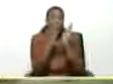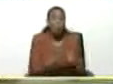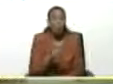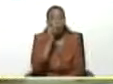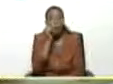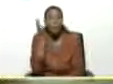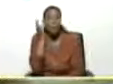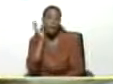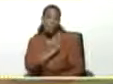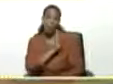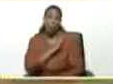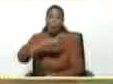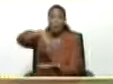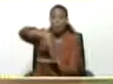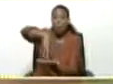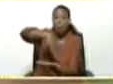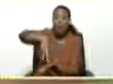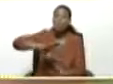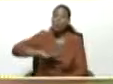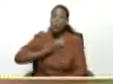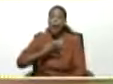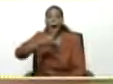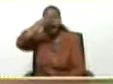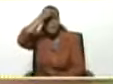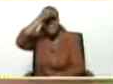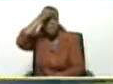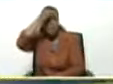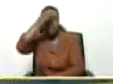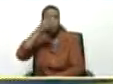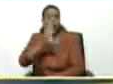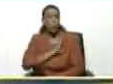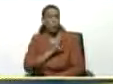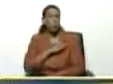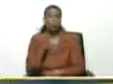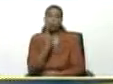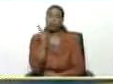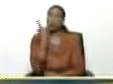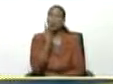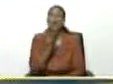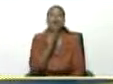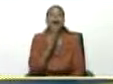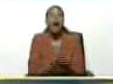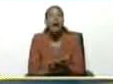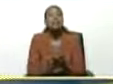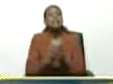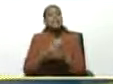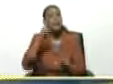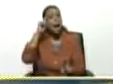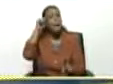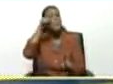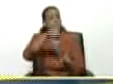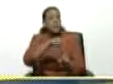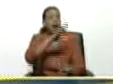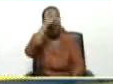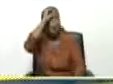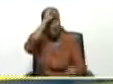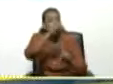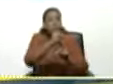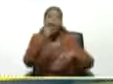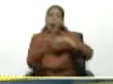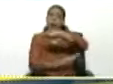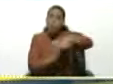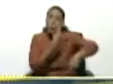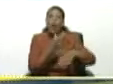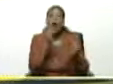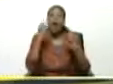muchachas de acá del Estado monagas puedan formarse de maturín es solo gracias a ese criterio revolucionario de